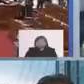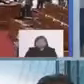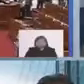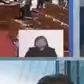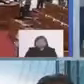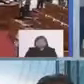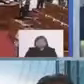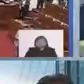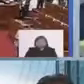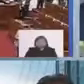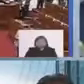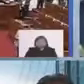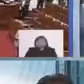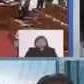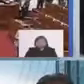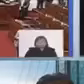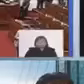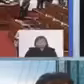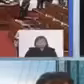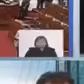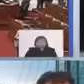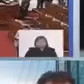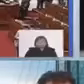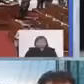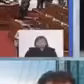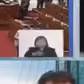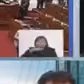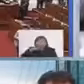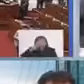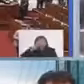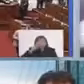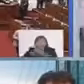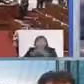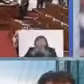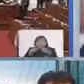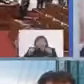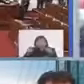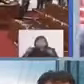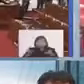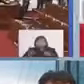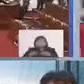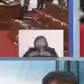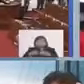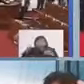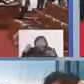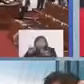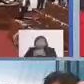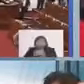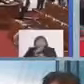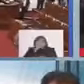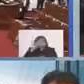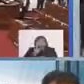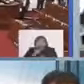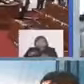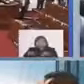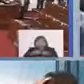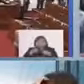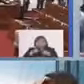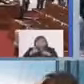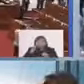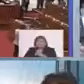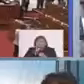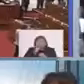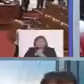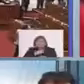Lo que hoy acontece, la información que te puedo brindar de primera mano... respondiendo un poco a tu pregunta y a tu interrogante, es que hoy en